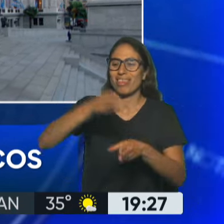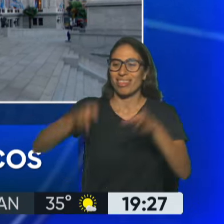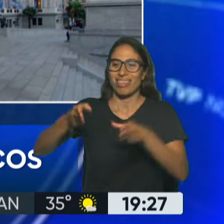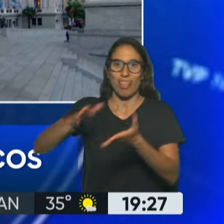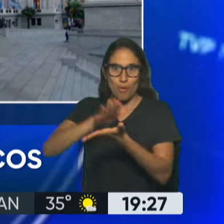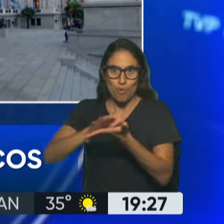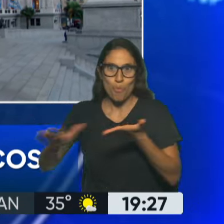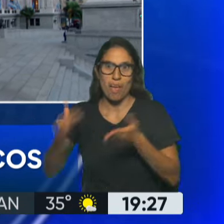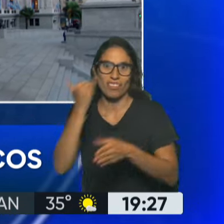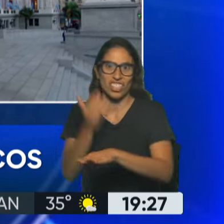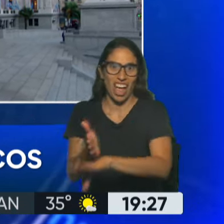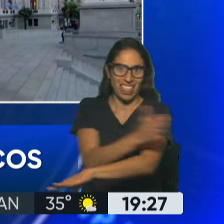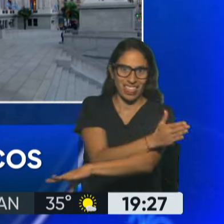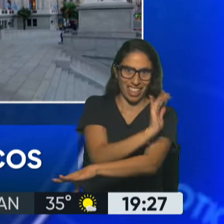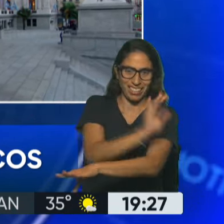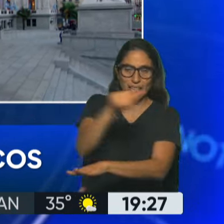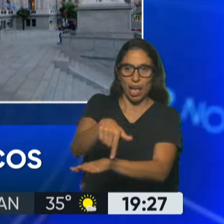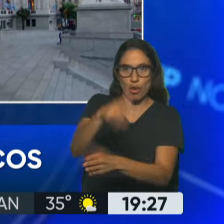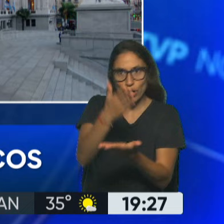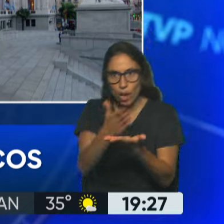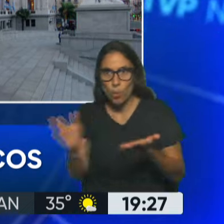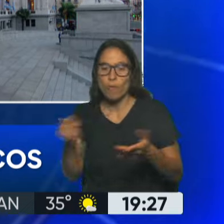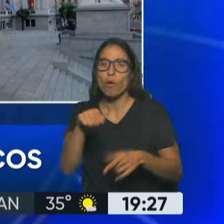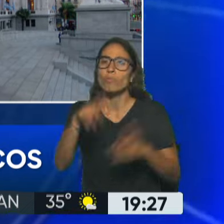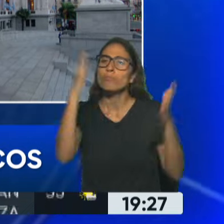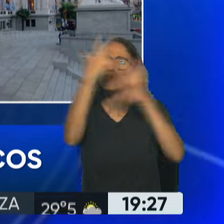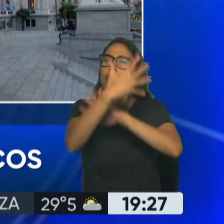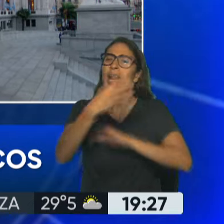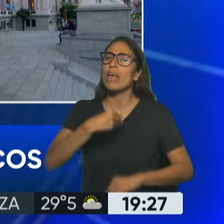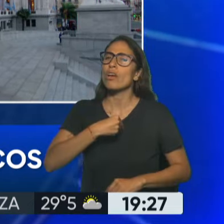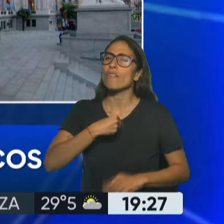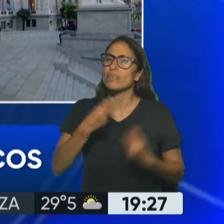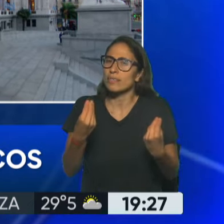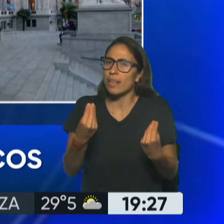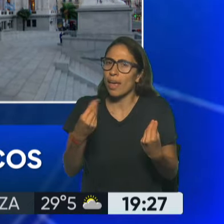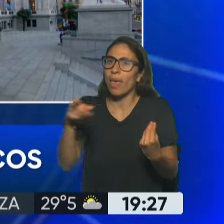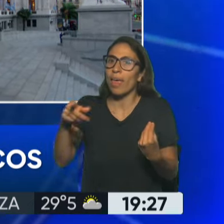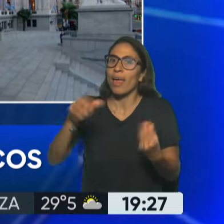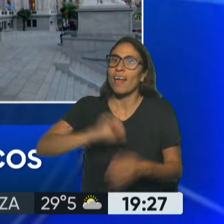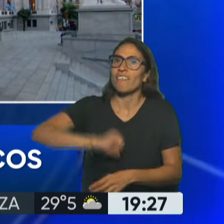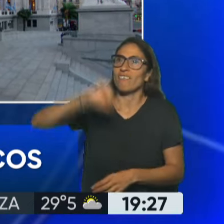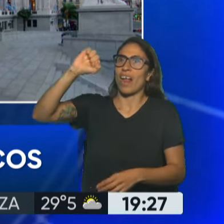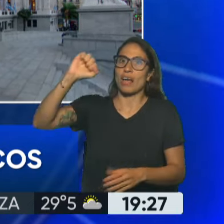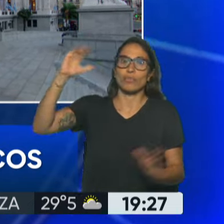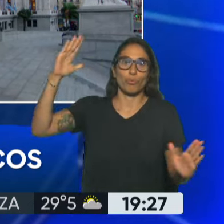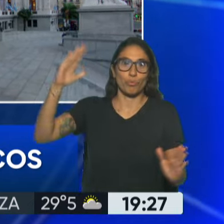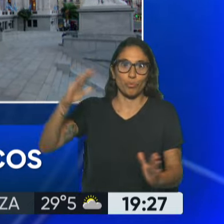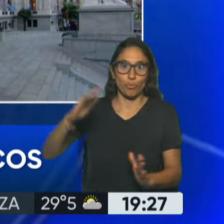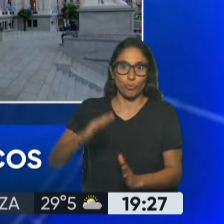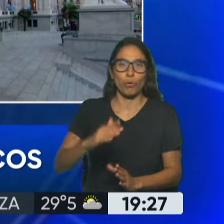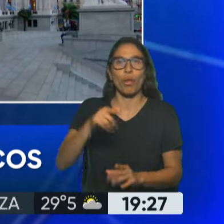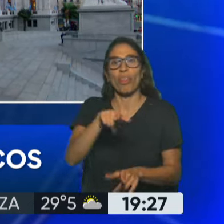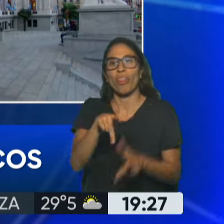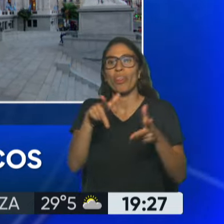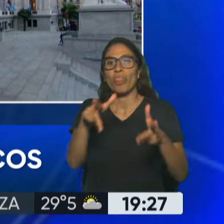ley confía que con una baja de la inflación hay e mediciones que están dando ya para febrero entre el 15 y el 17 es un